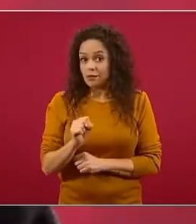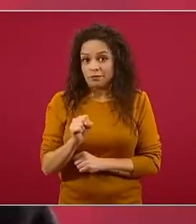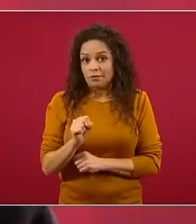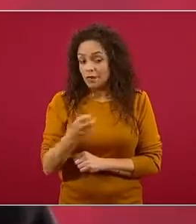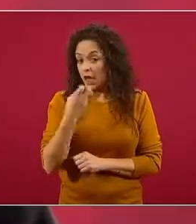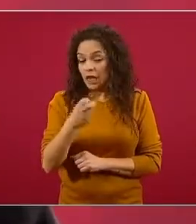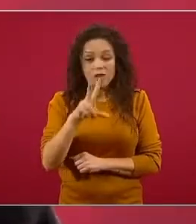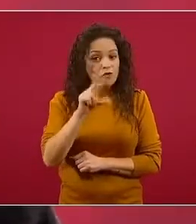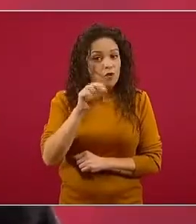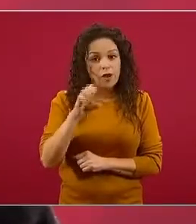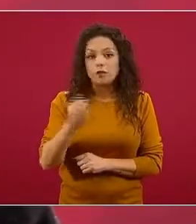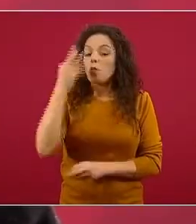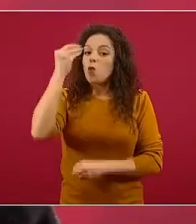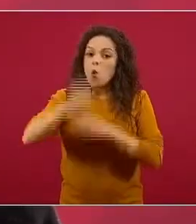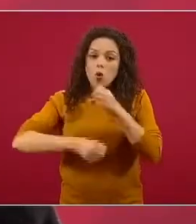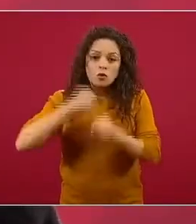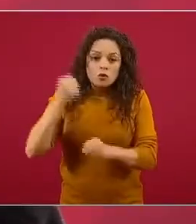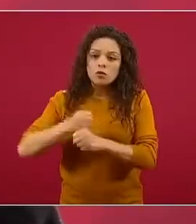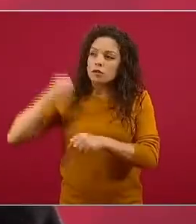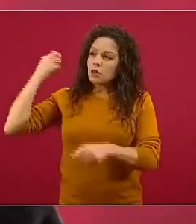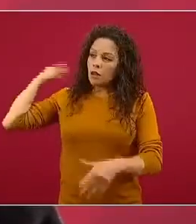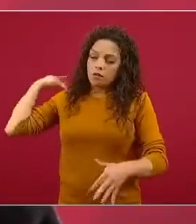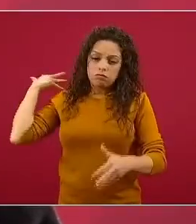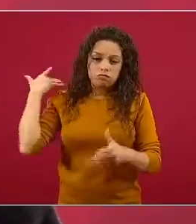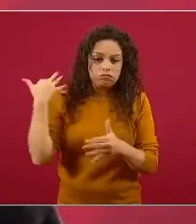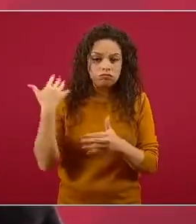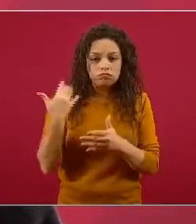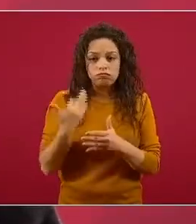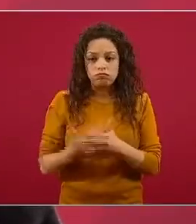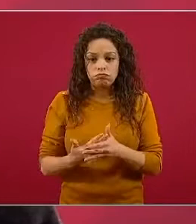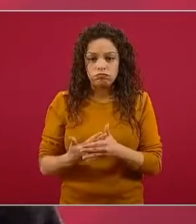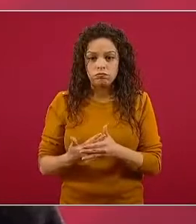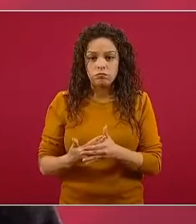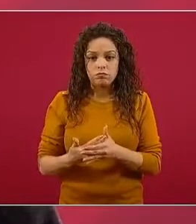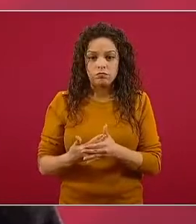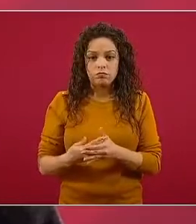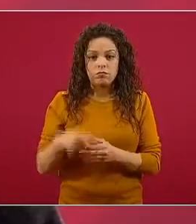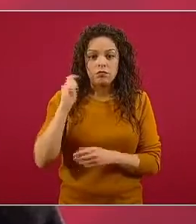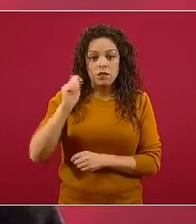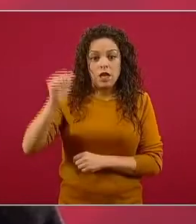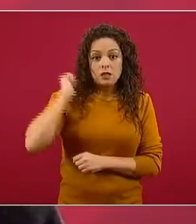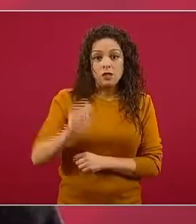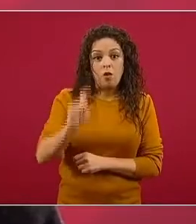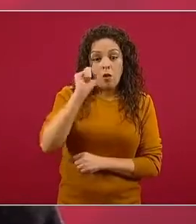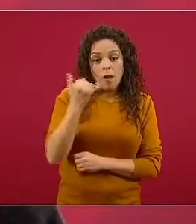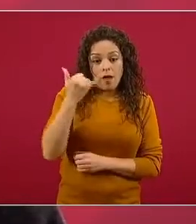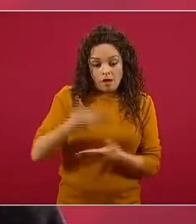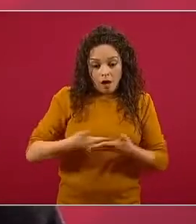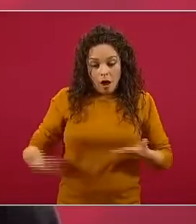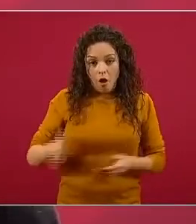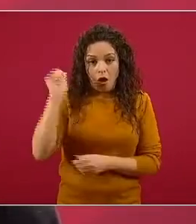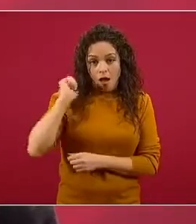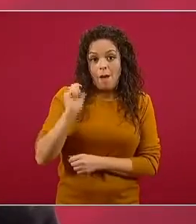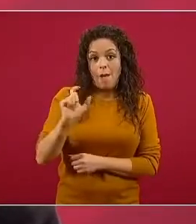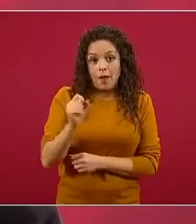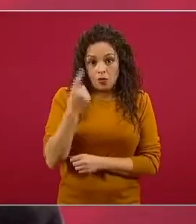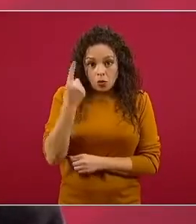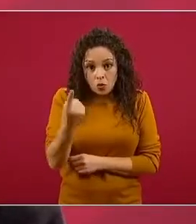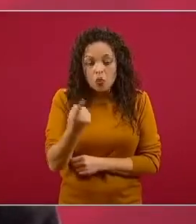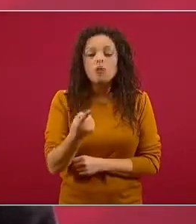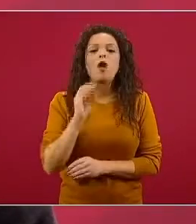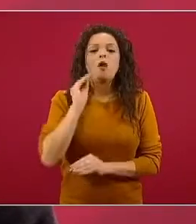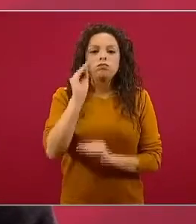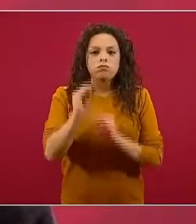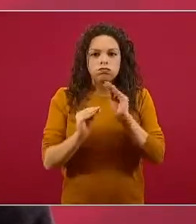años, décadas, a lo largo de toda la segunda mitad del siglo XX y lo que llevamos del XXI, se han ido